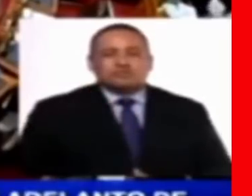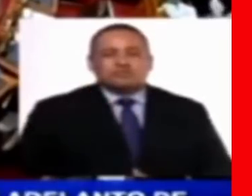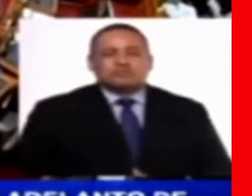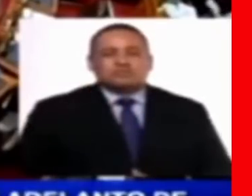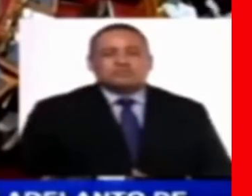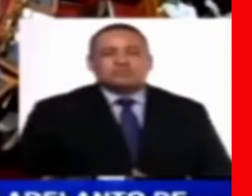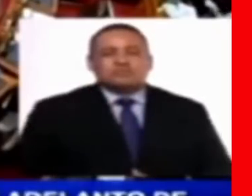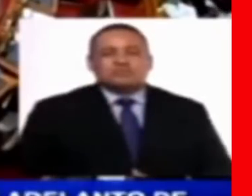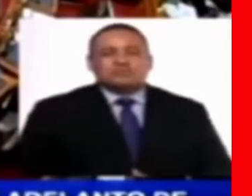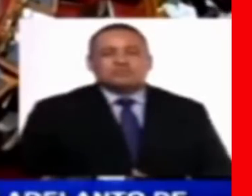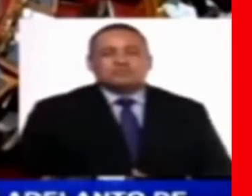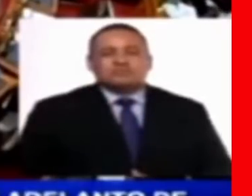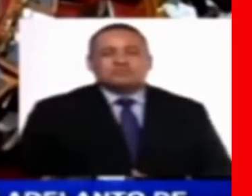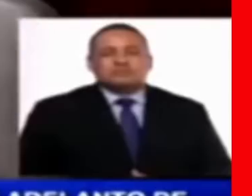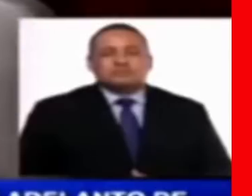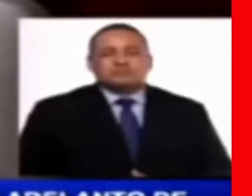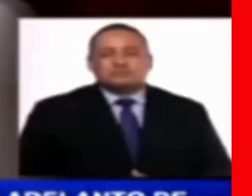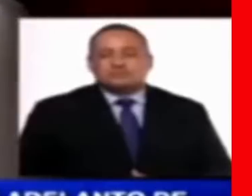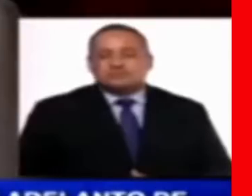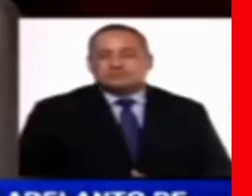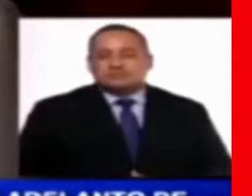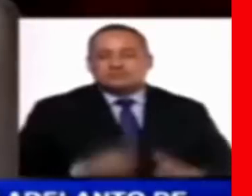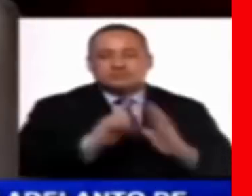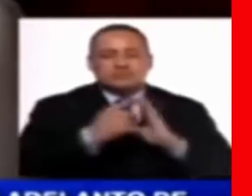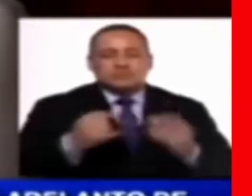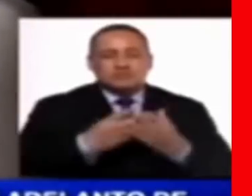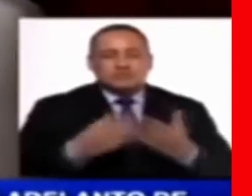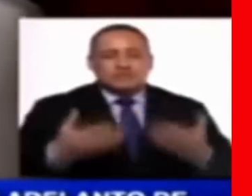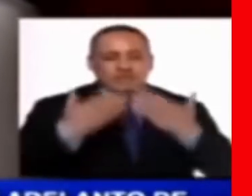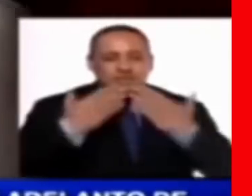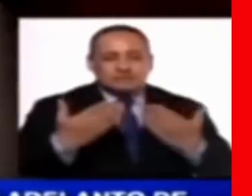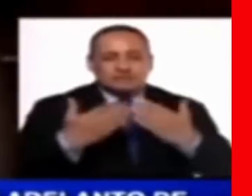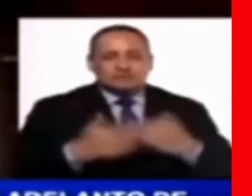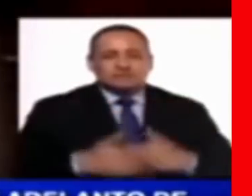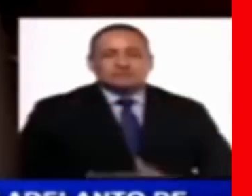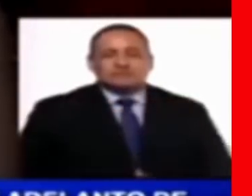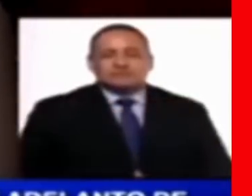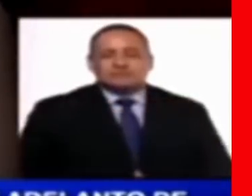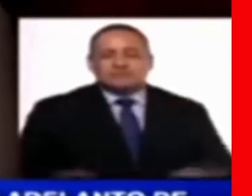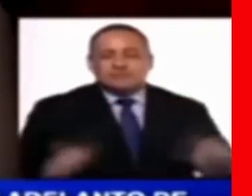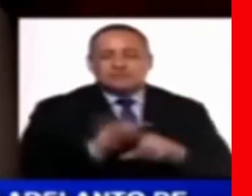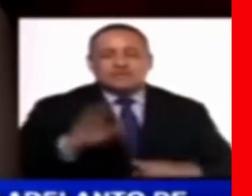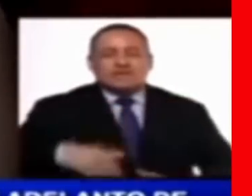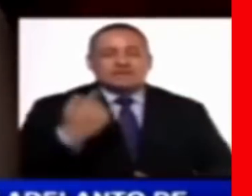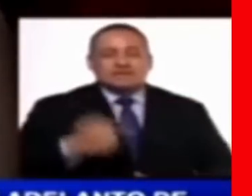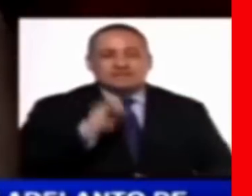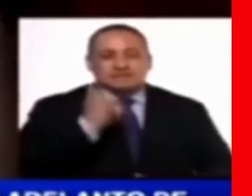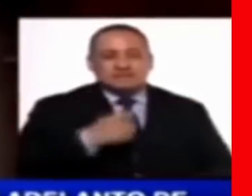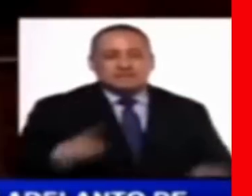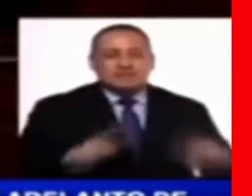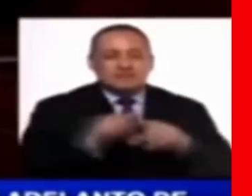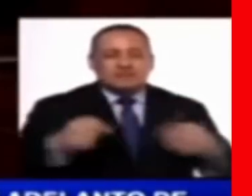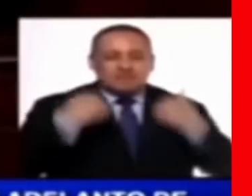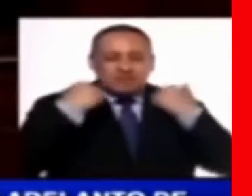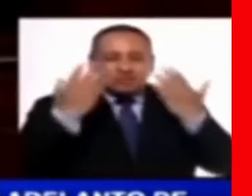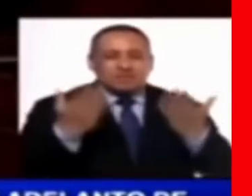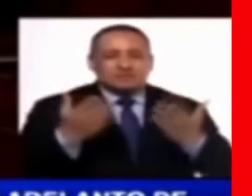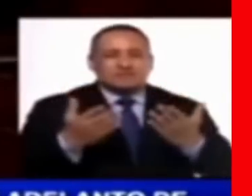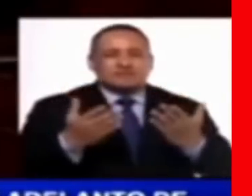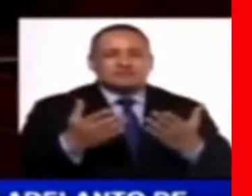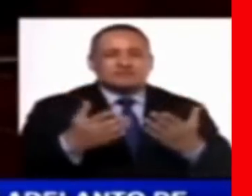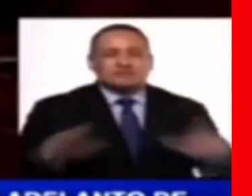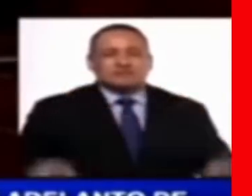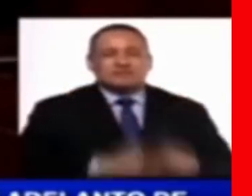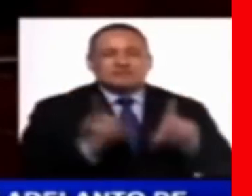refiere a Guido Bellido. Un minuto, muchas gracias. Hay que ser tan sinvergüenzas